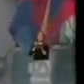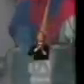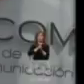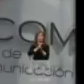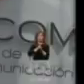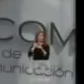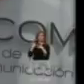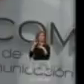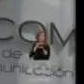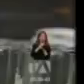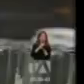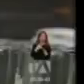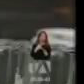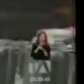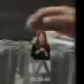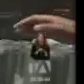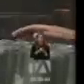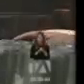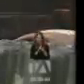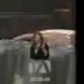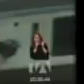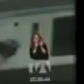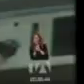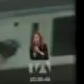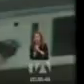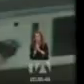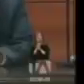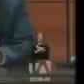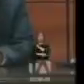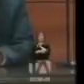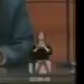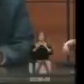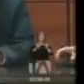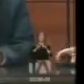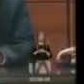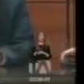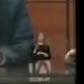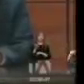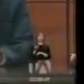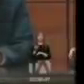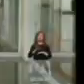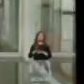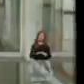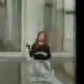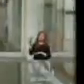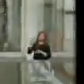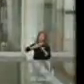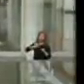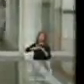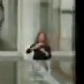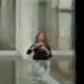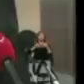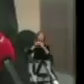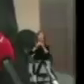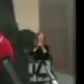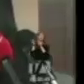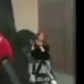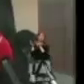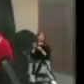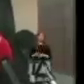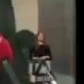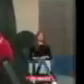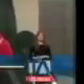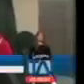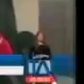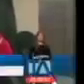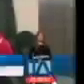cargo para sancionar a radiodifusoras, el magistrado resolvió dictar auto de llamamiento a juicio en contra de Ochoa. Por